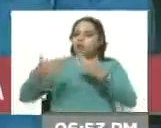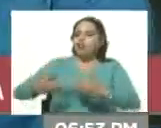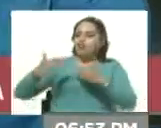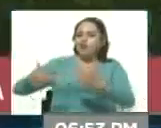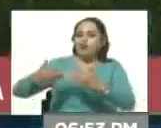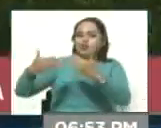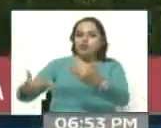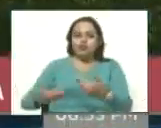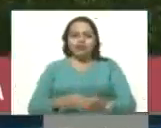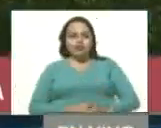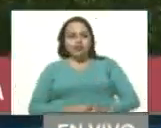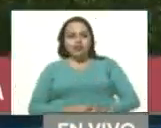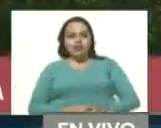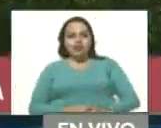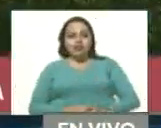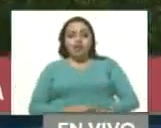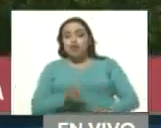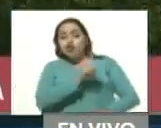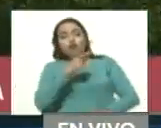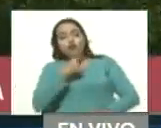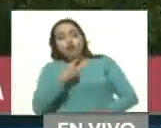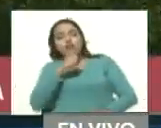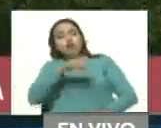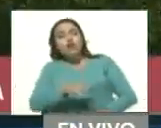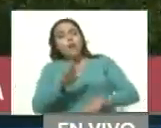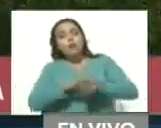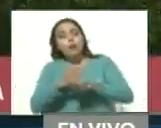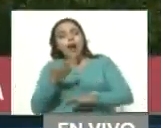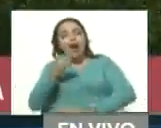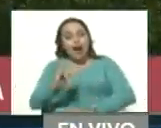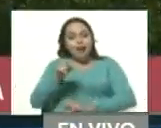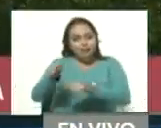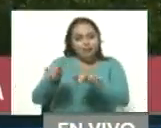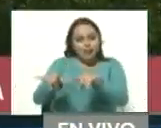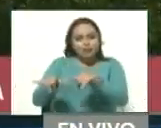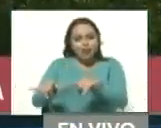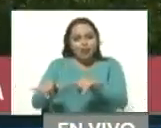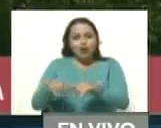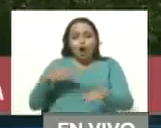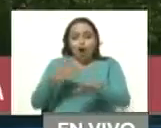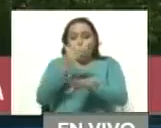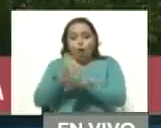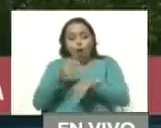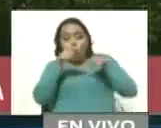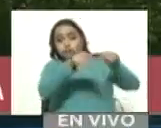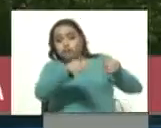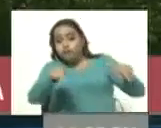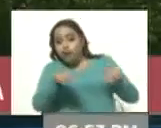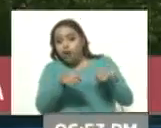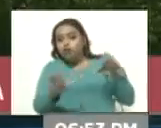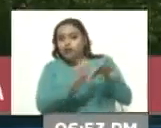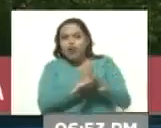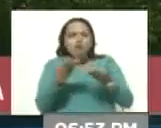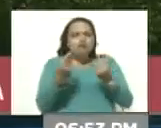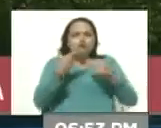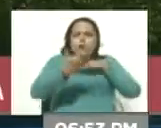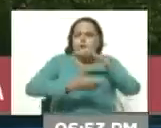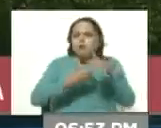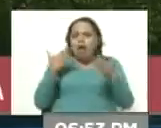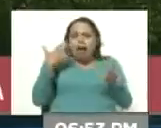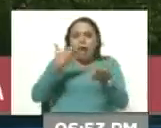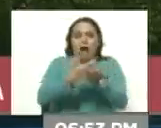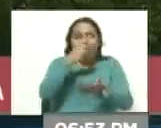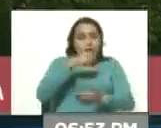historia pero primero porque no le gusta la historia porque ahí está precisamente la culpabilidad que tienen en muchas de las circunstancias que